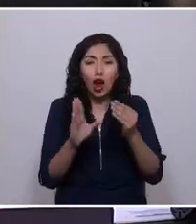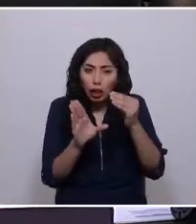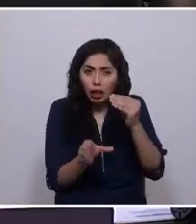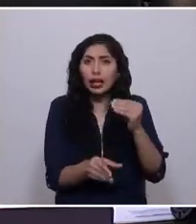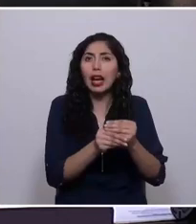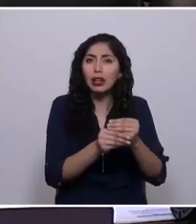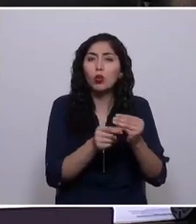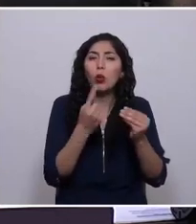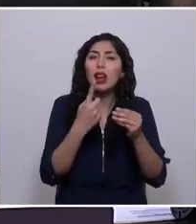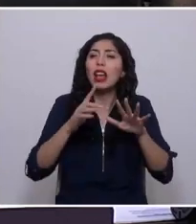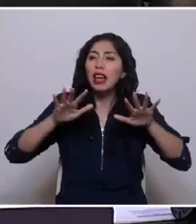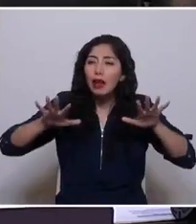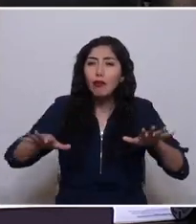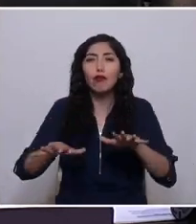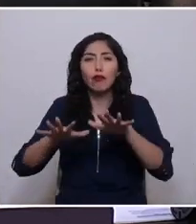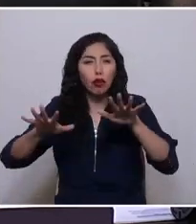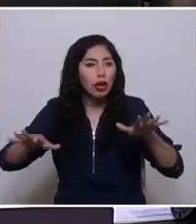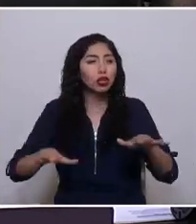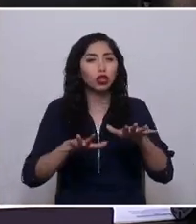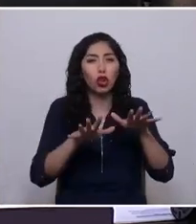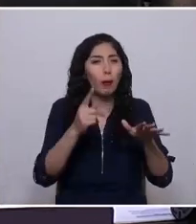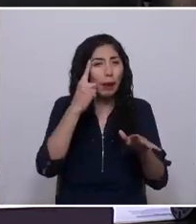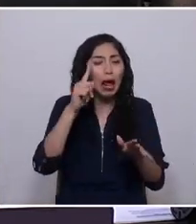para alcanzar